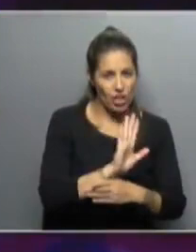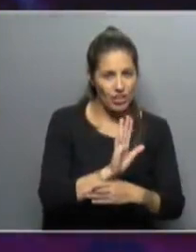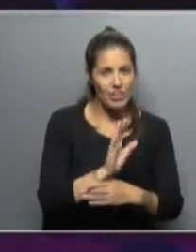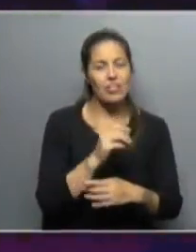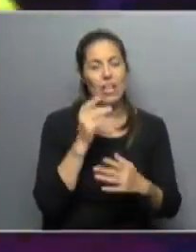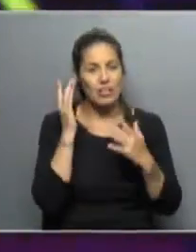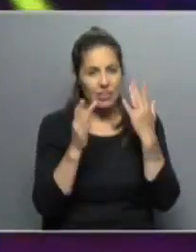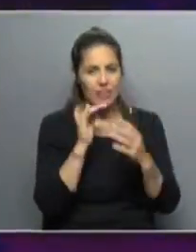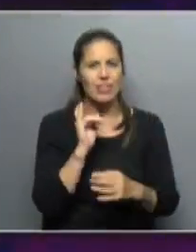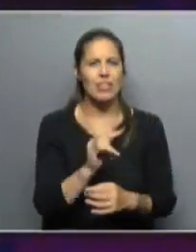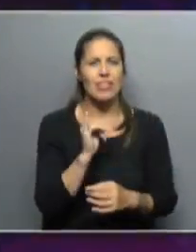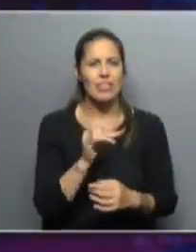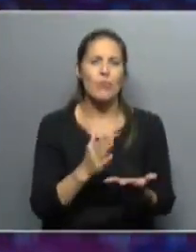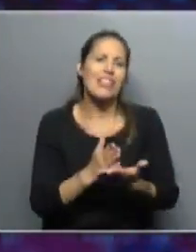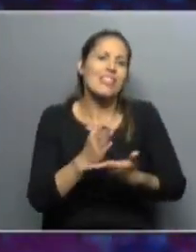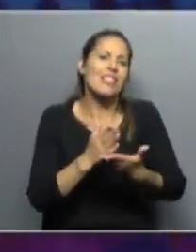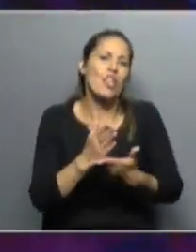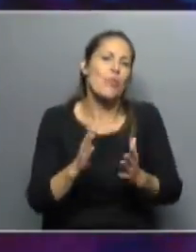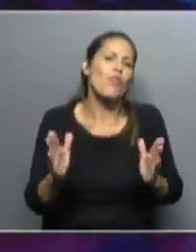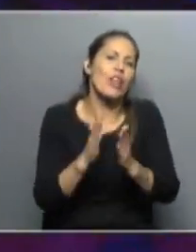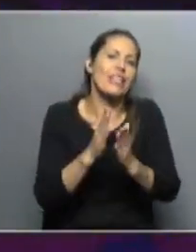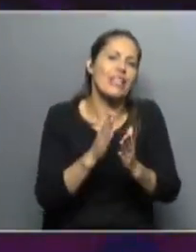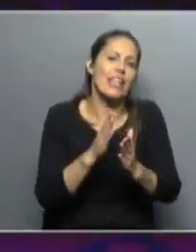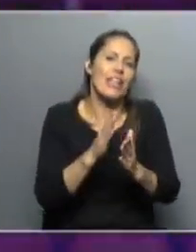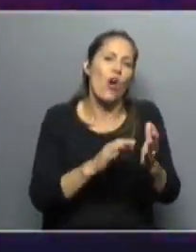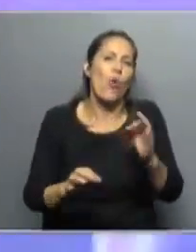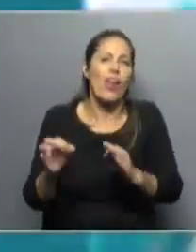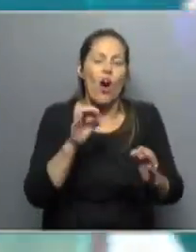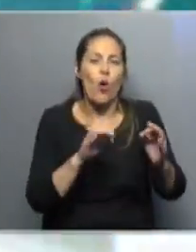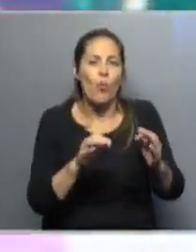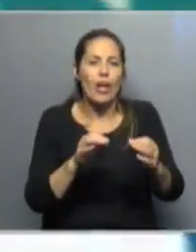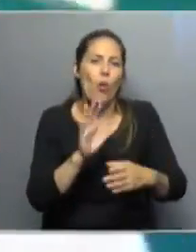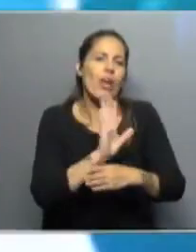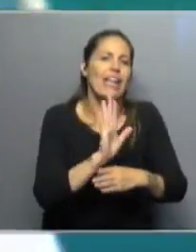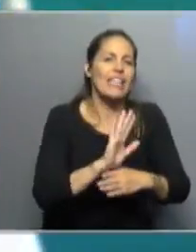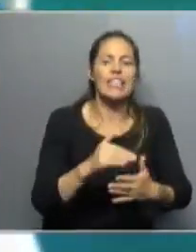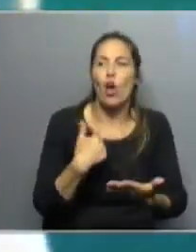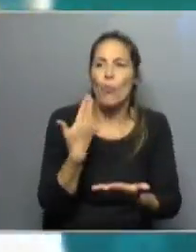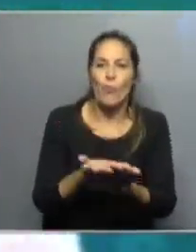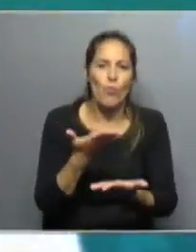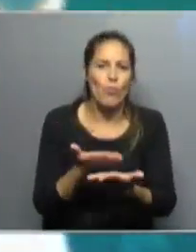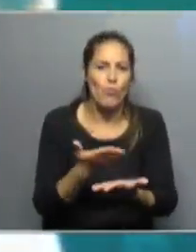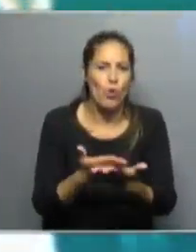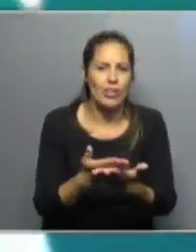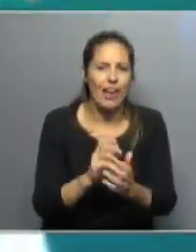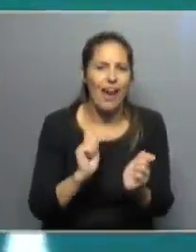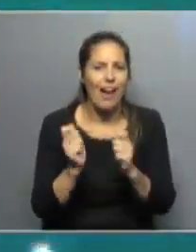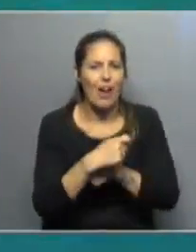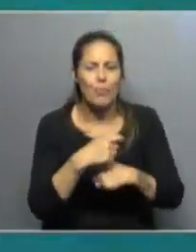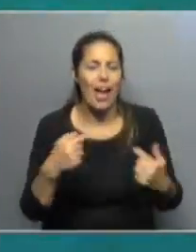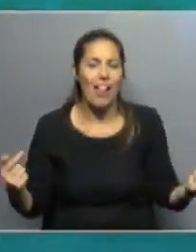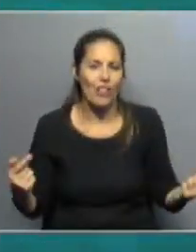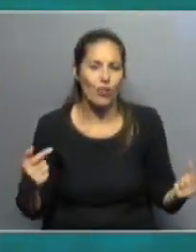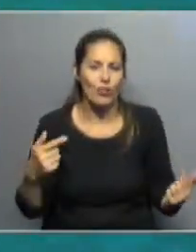porque siempre ante una obra de arte, ante un artista, ante una propuesta, modifica algo en el ser